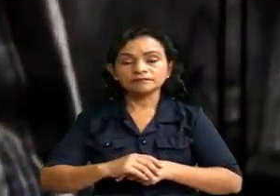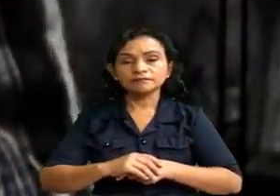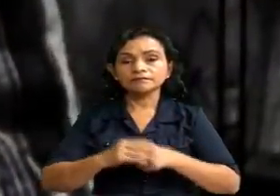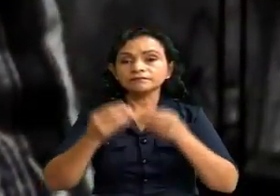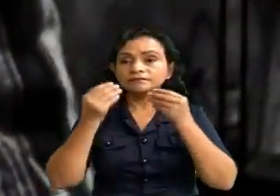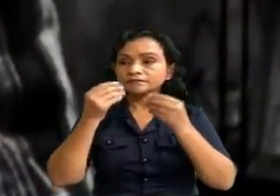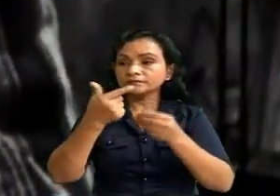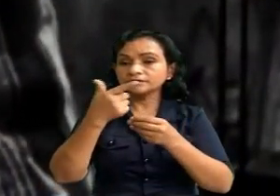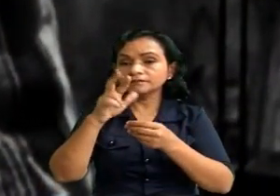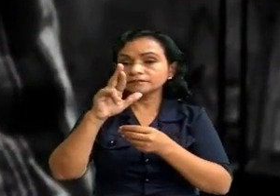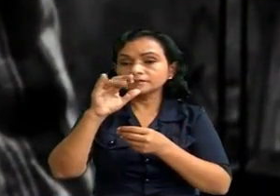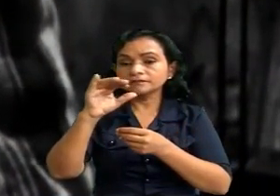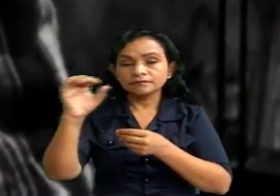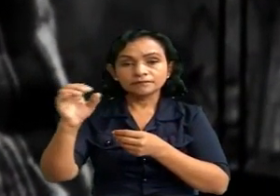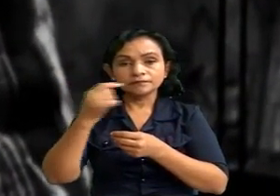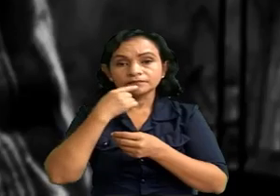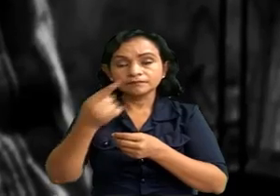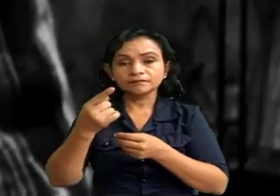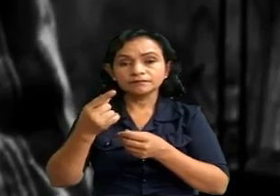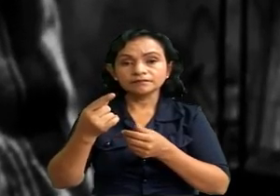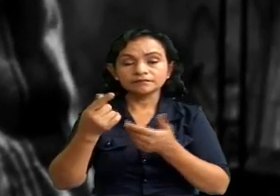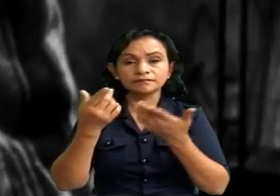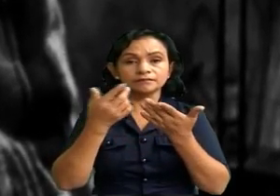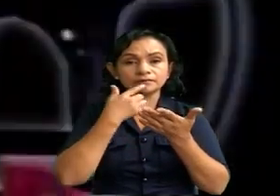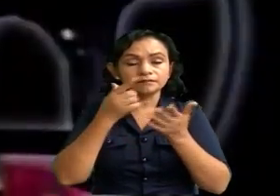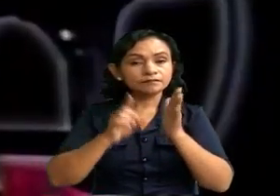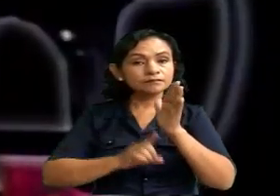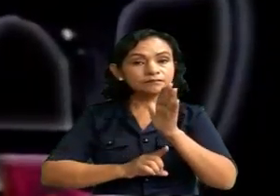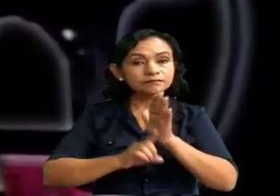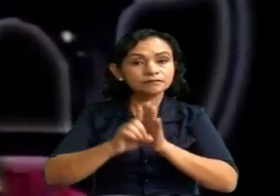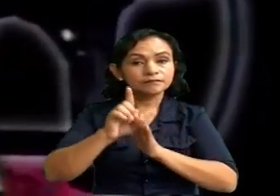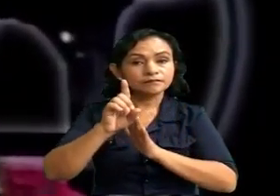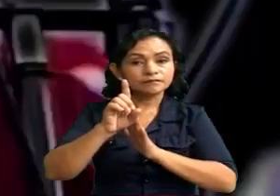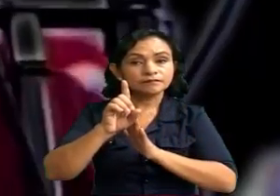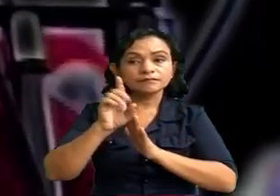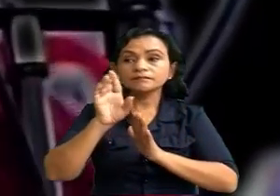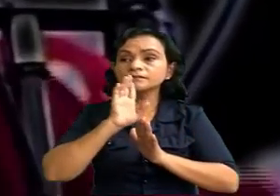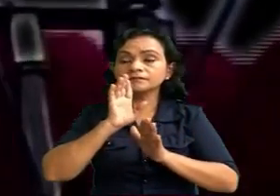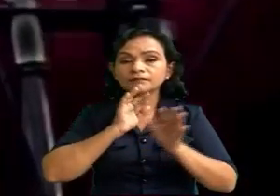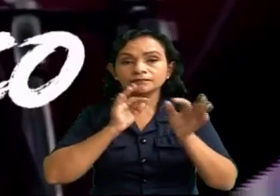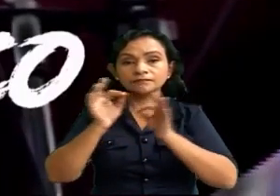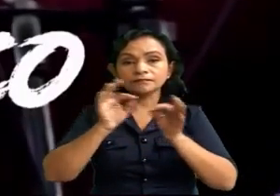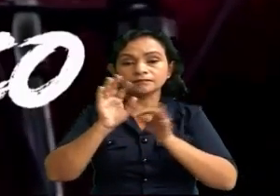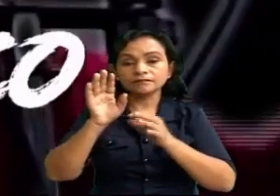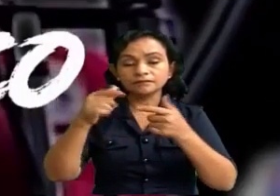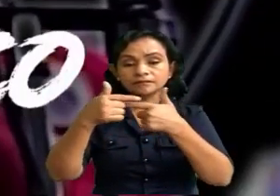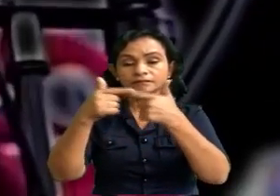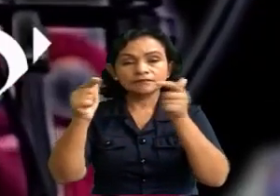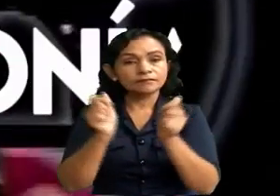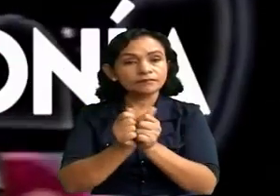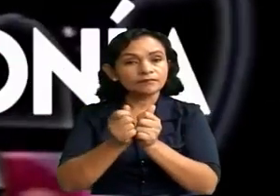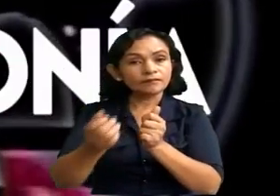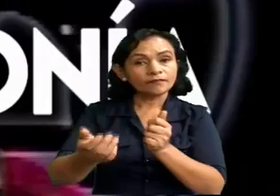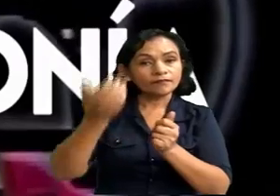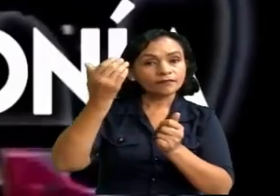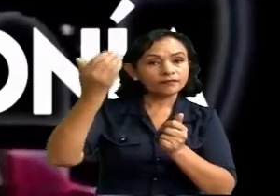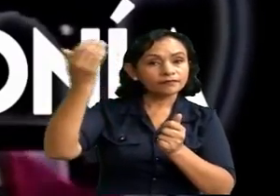Gramsci también esbozó y desarrolló la tesis del bloque histórico,